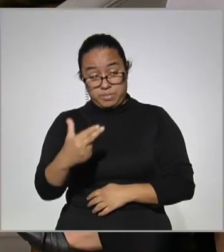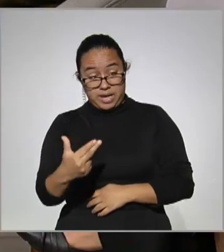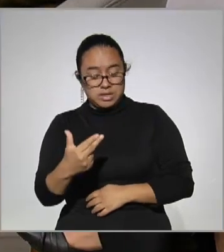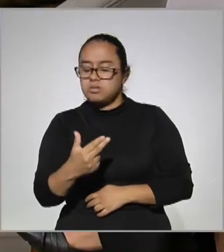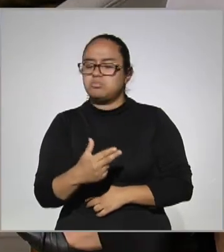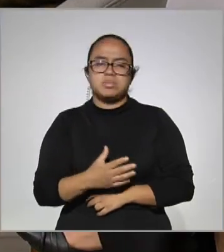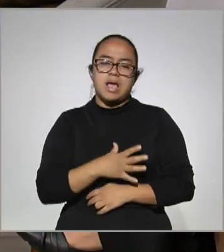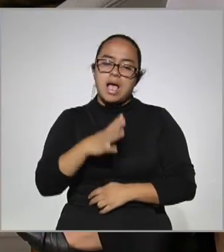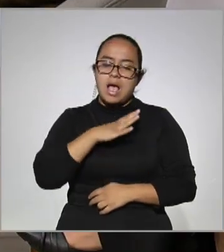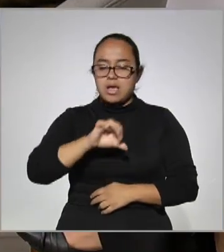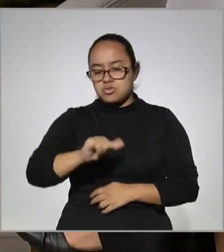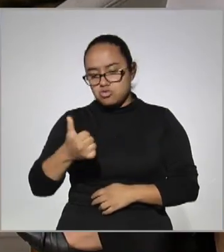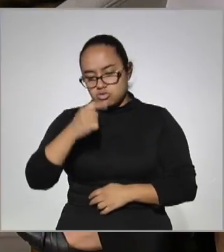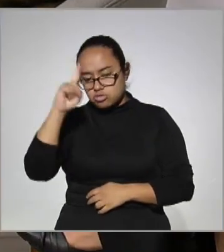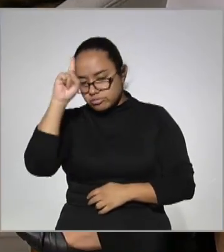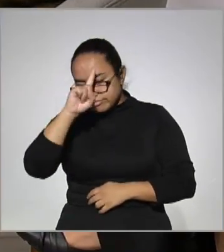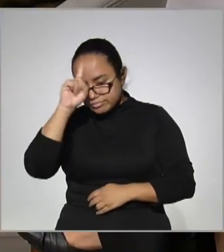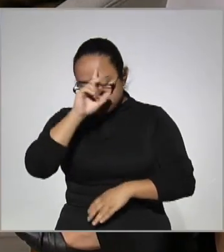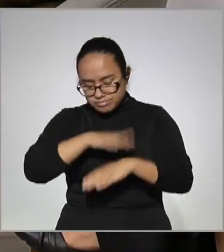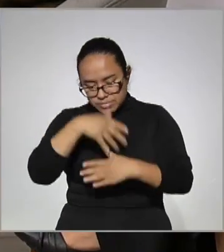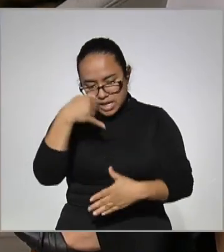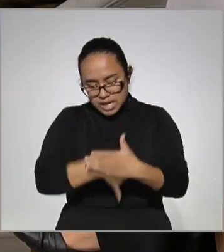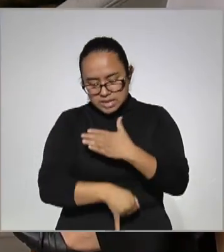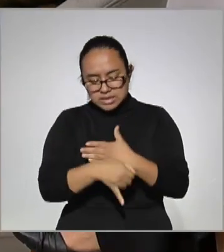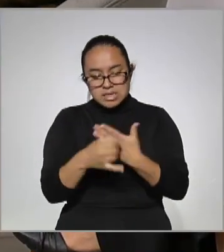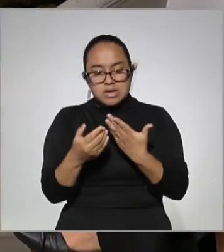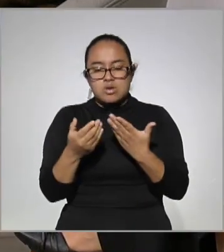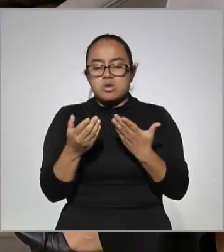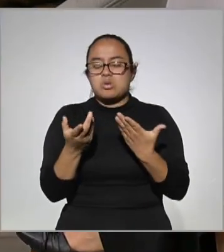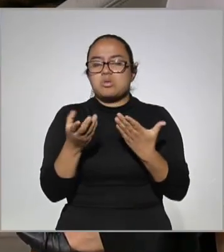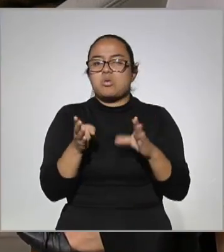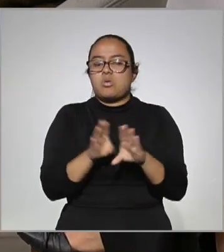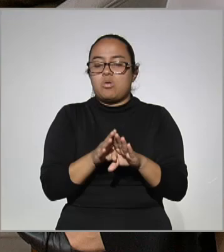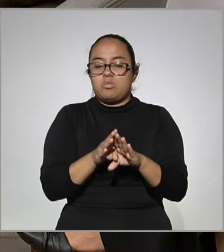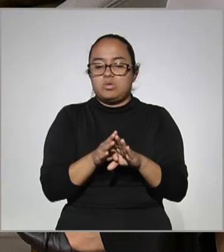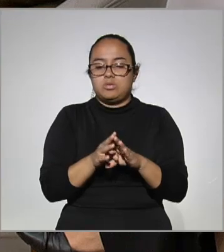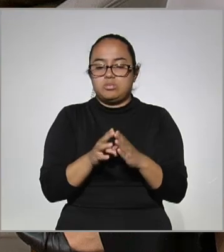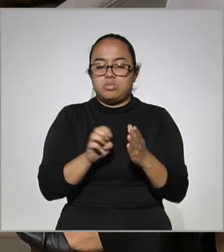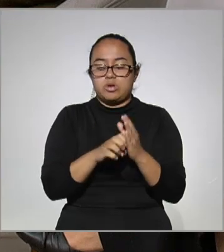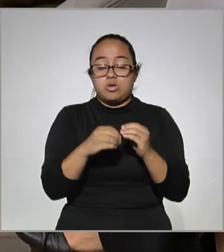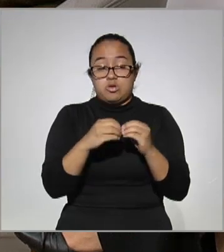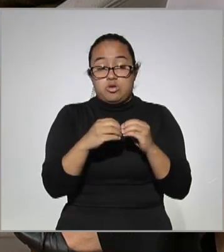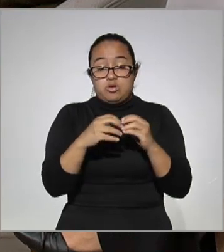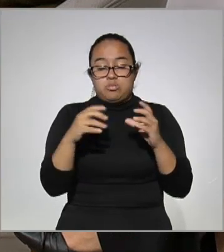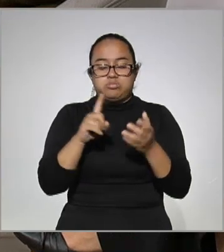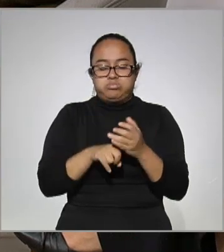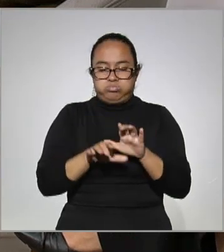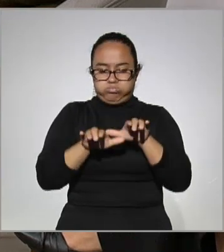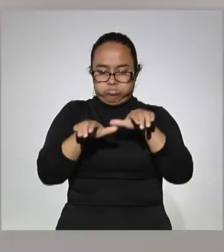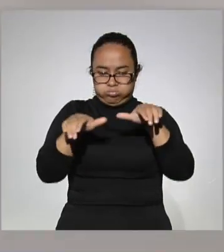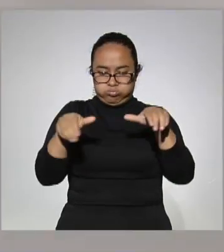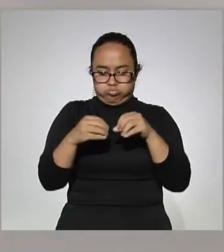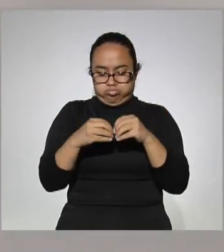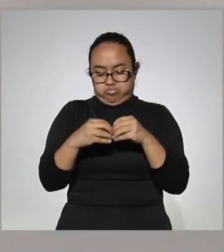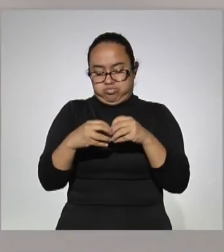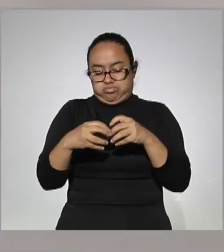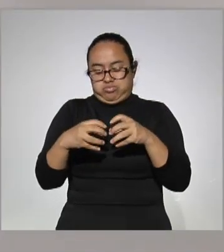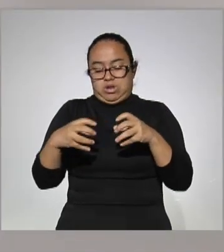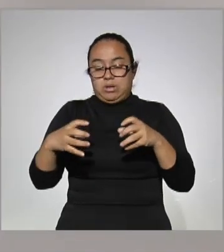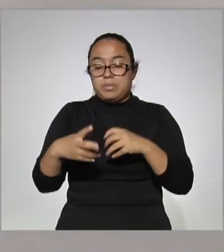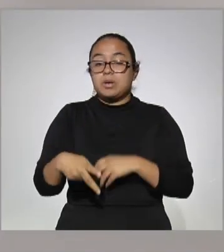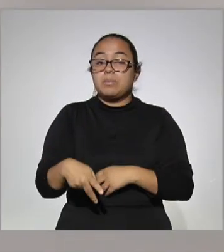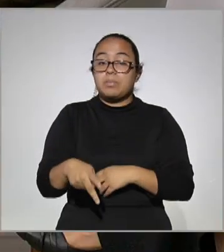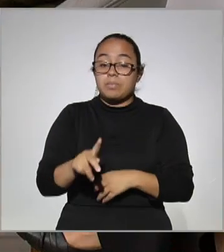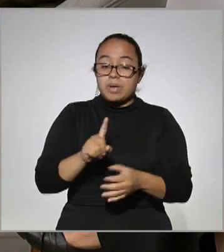otras indicaciones muy especiales, muy pobres, en el sentido de inflamaciones de cuello, ¿no? Pero no tanto para